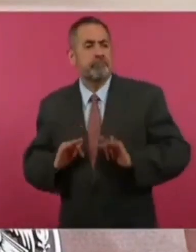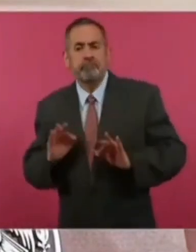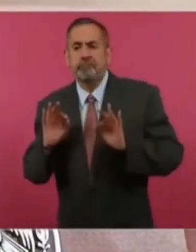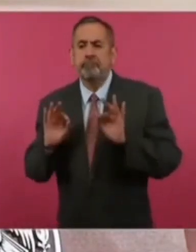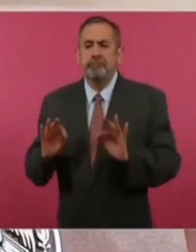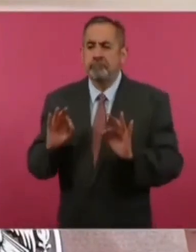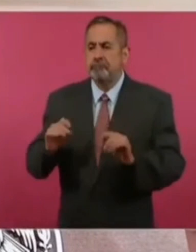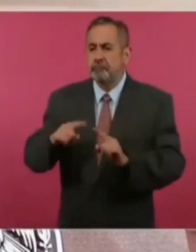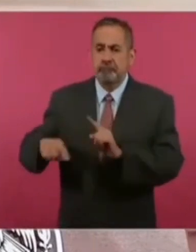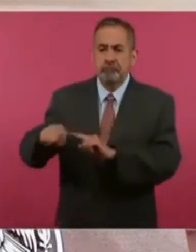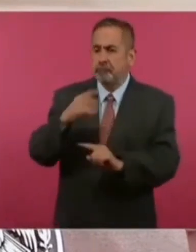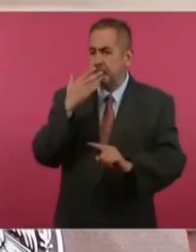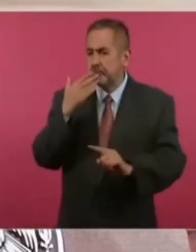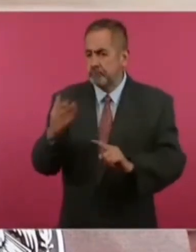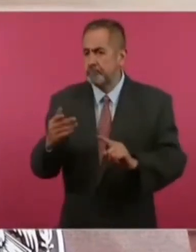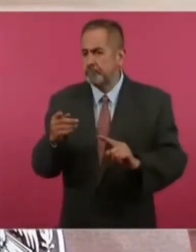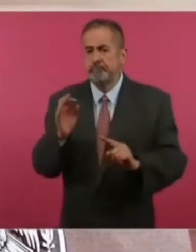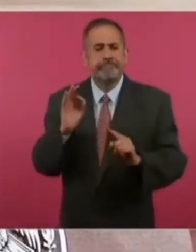y se reduce